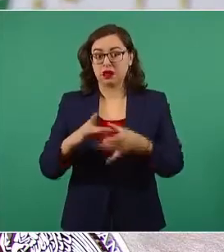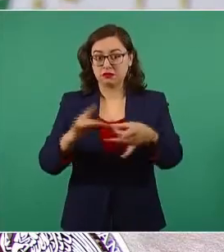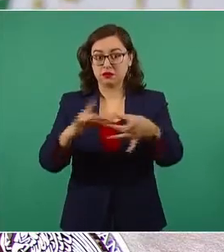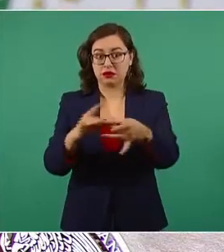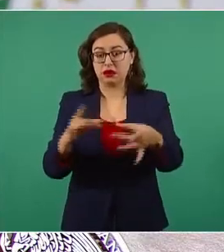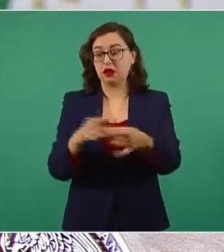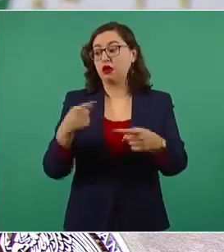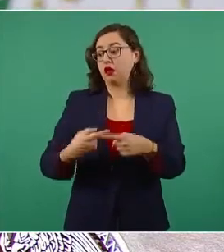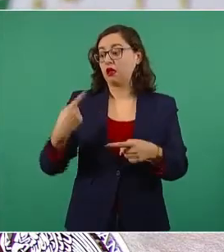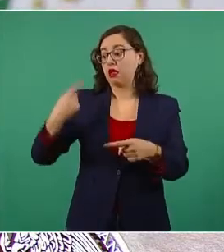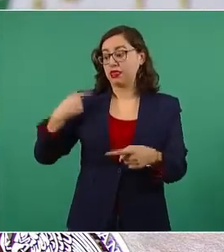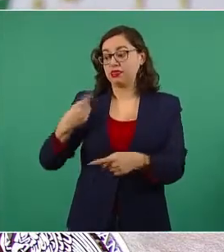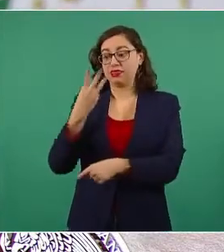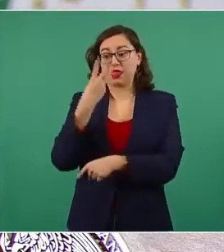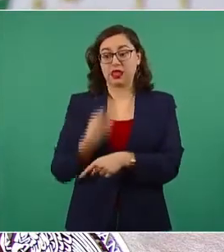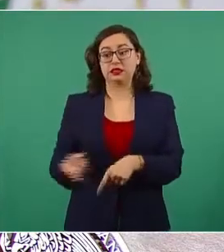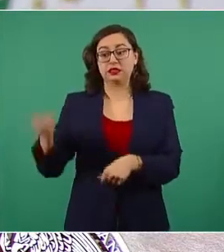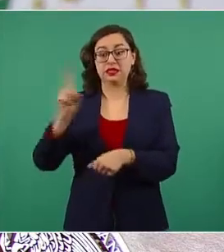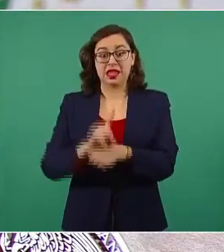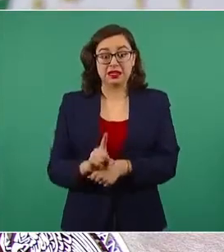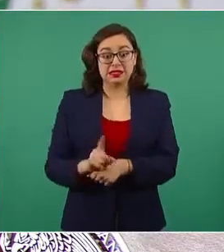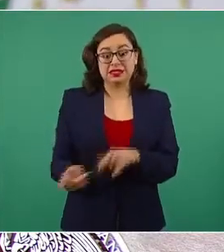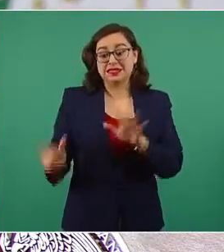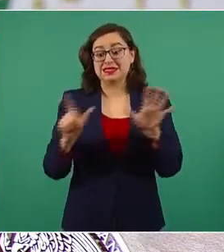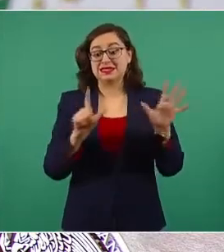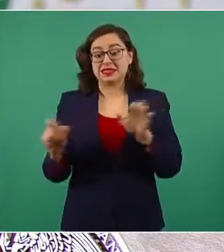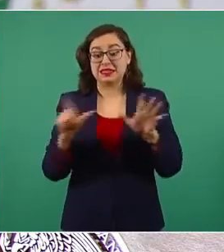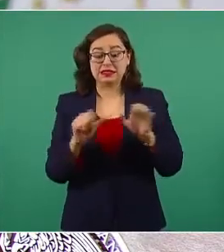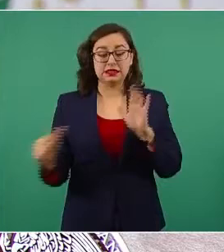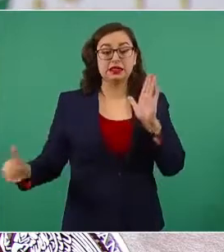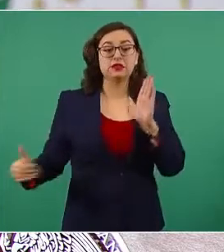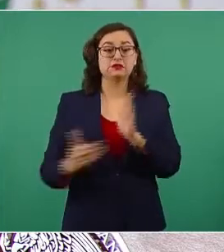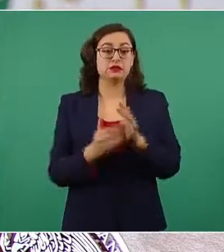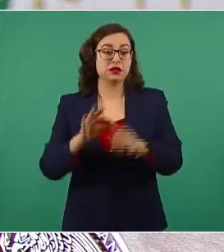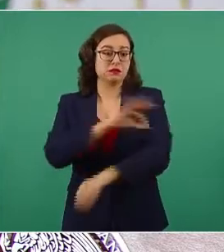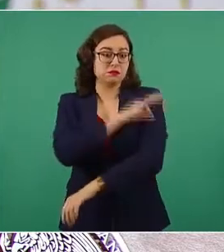con aplicaciones arriba de 700,000 dosis de vacunas,